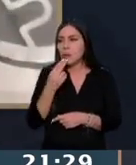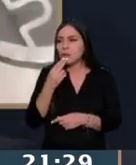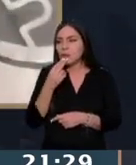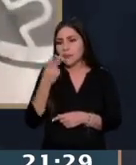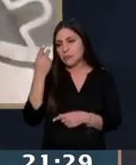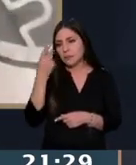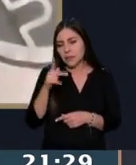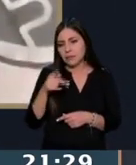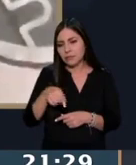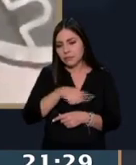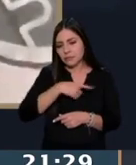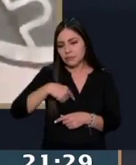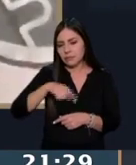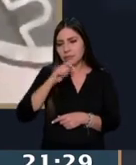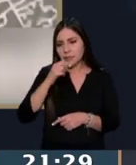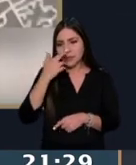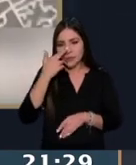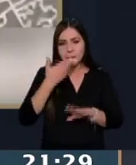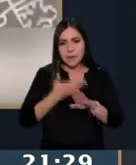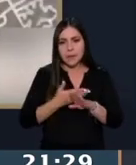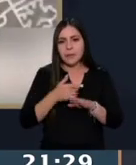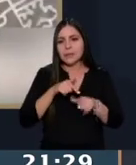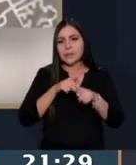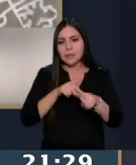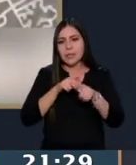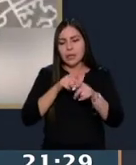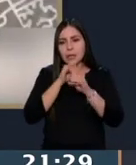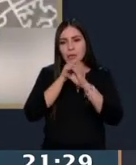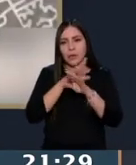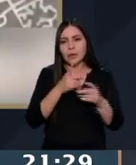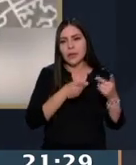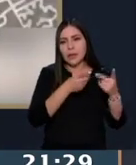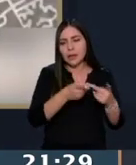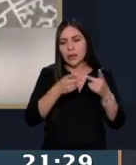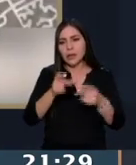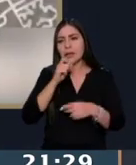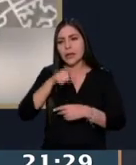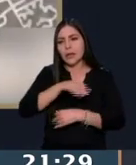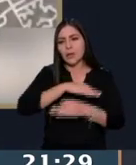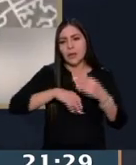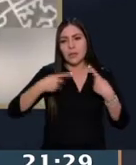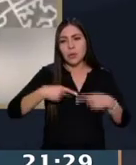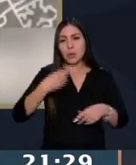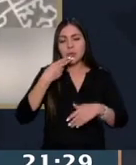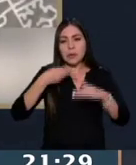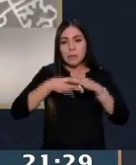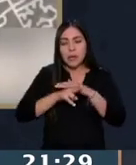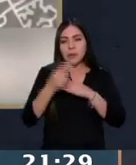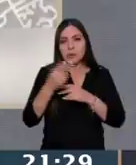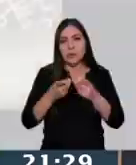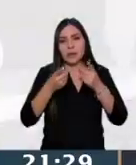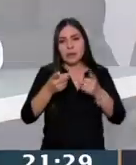nos corresponde estar dando permanentemente la información y sobre todo la información a los usuarios.